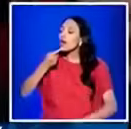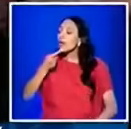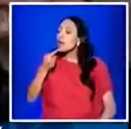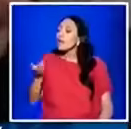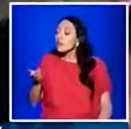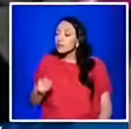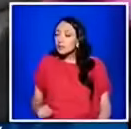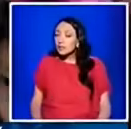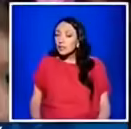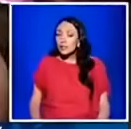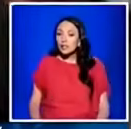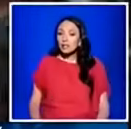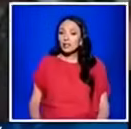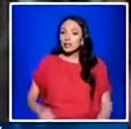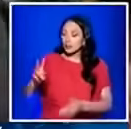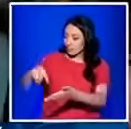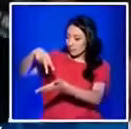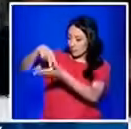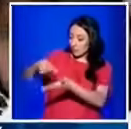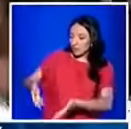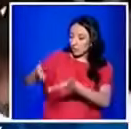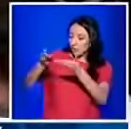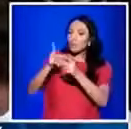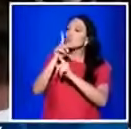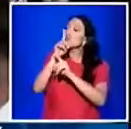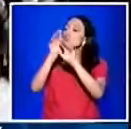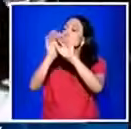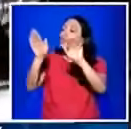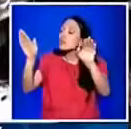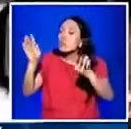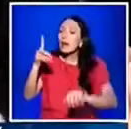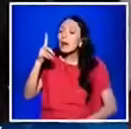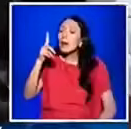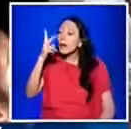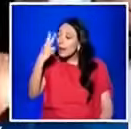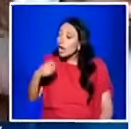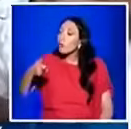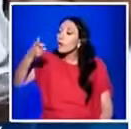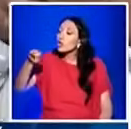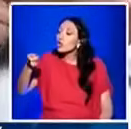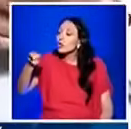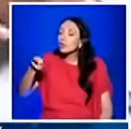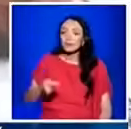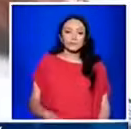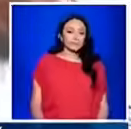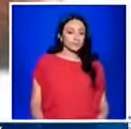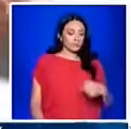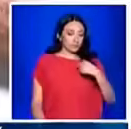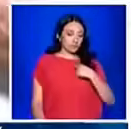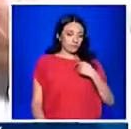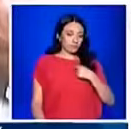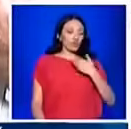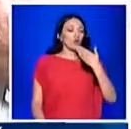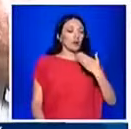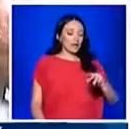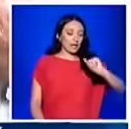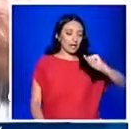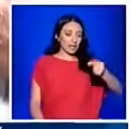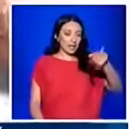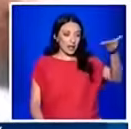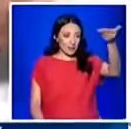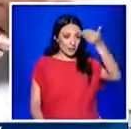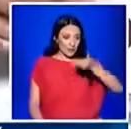Escuchemos. Póngase de pie, por favor, hacemos silencio. Yo le agradezco primeramente al canal que nos ha